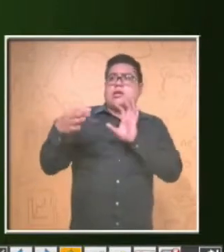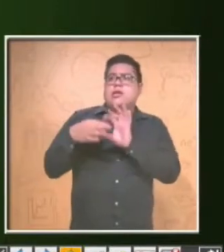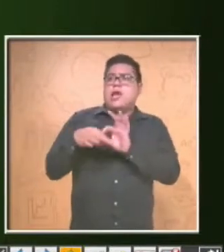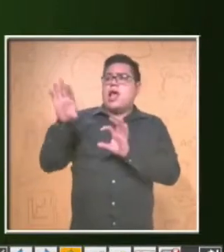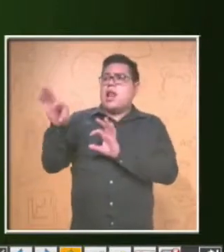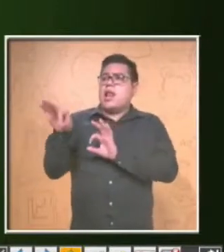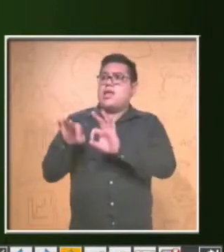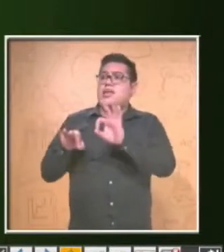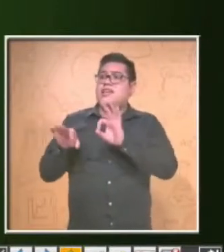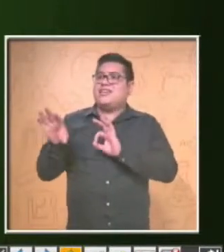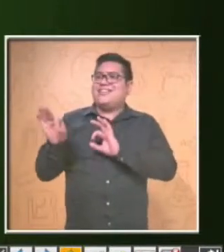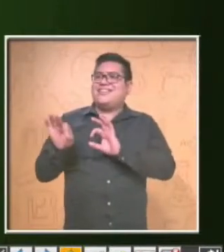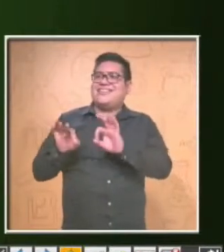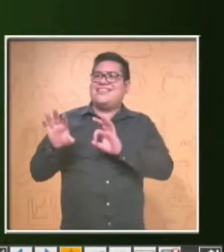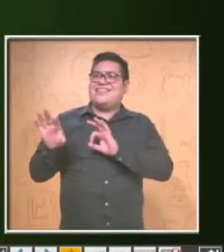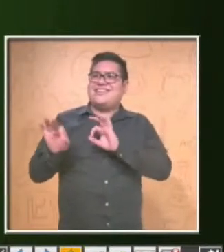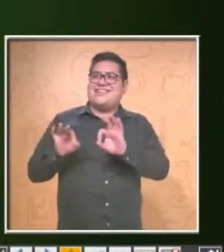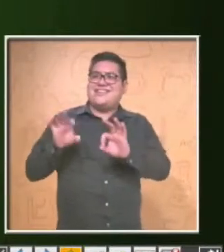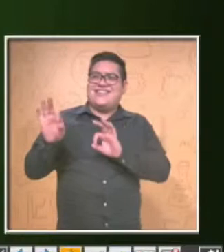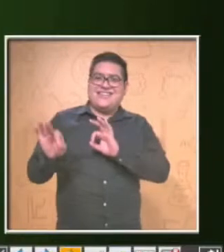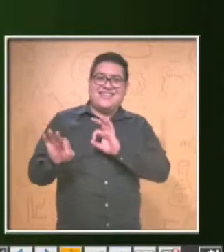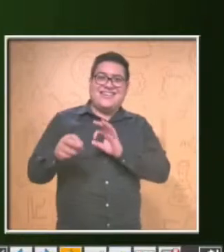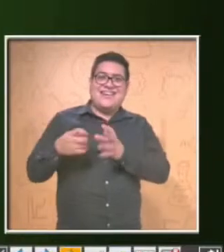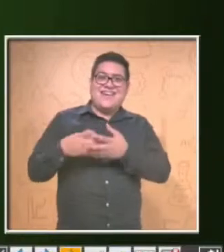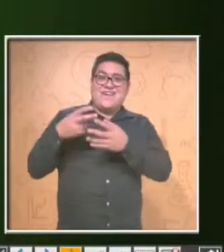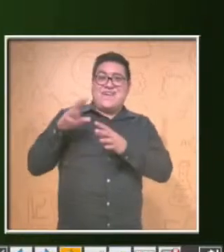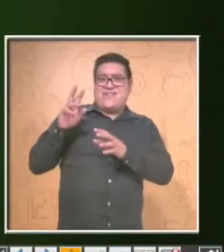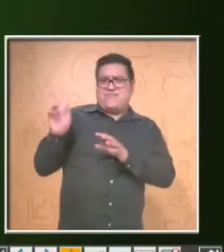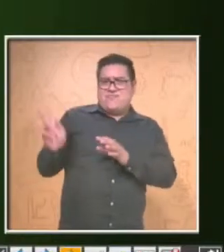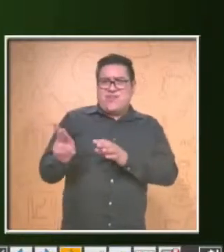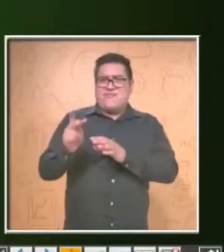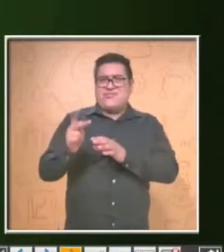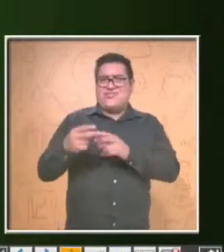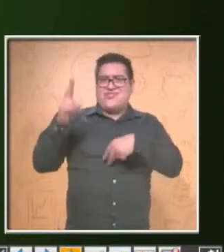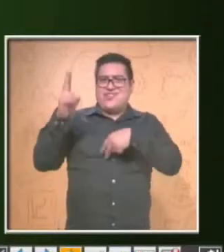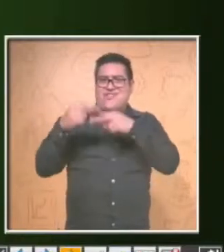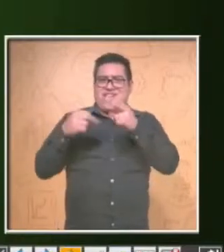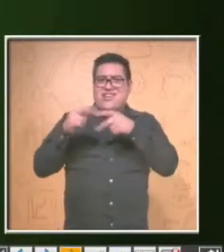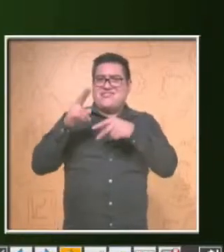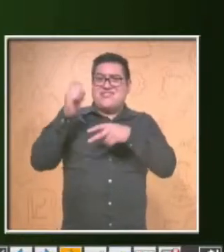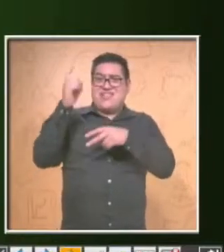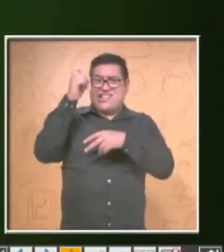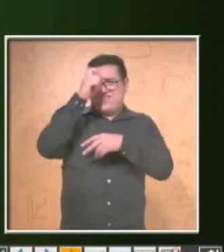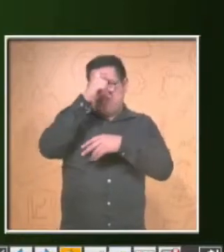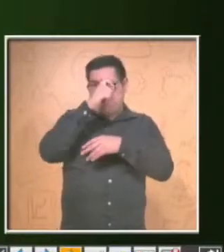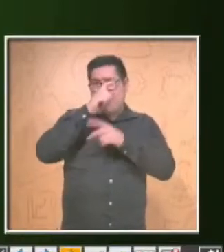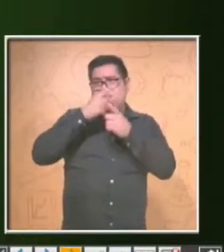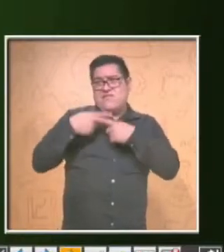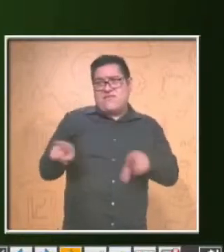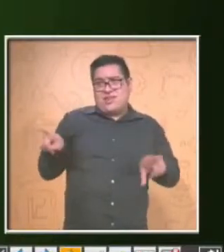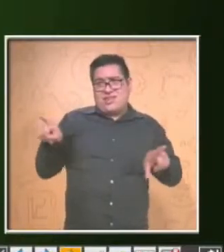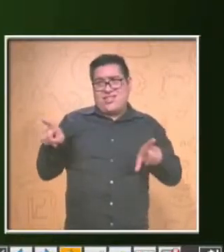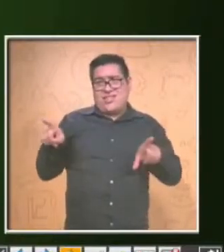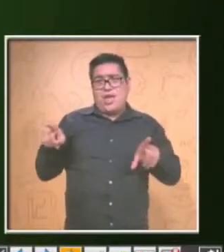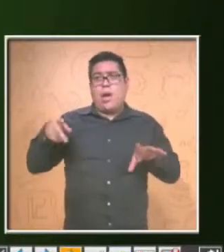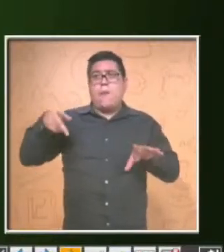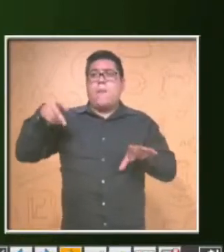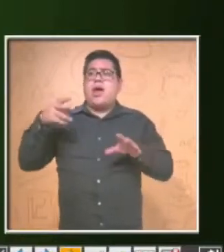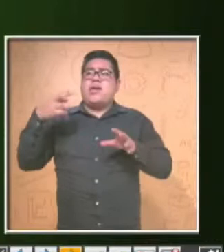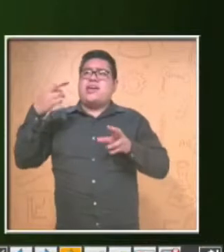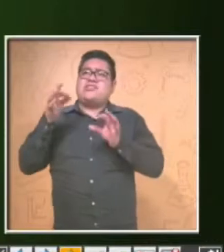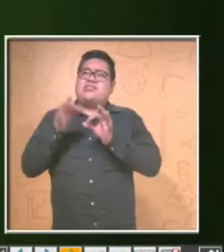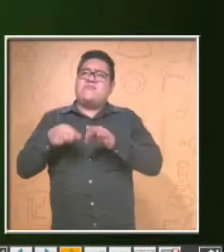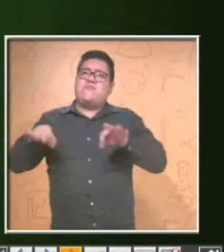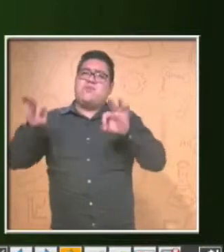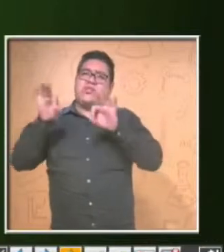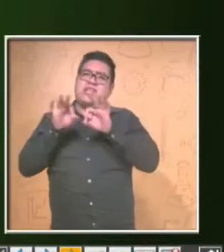examinaciones futuras, vas a encontrar reactivos con niveles de examinación distinta. Por lo tanto, para que vayas